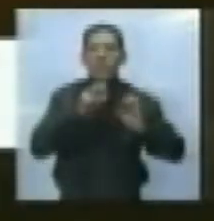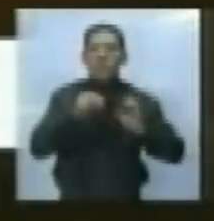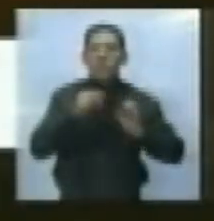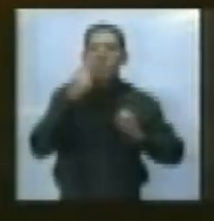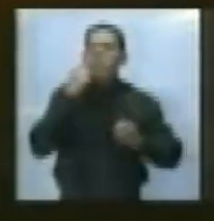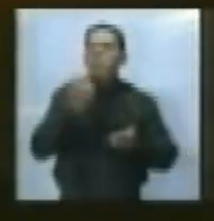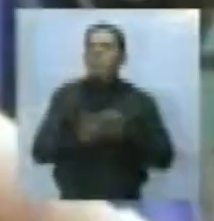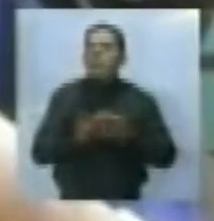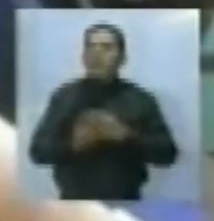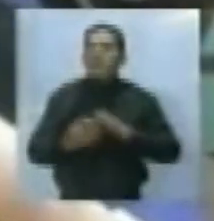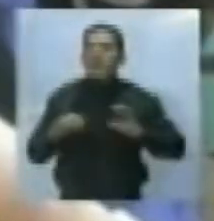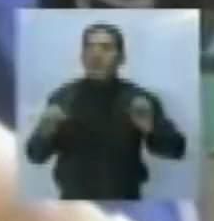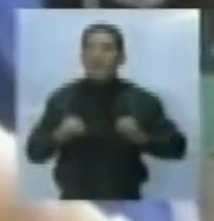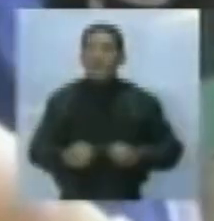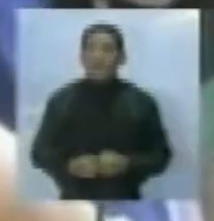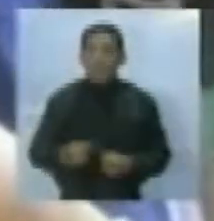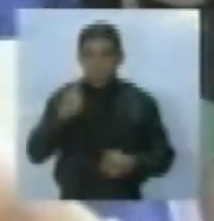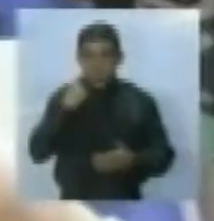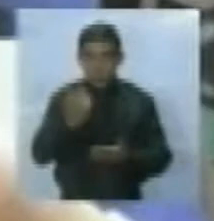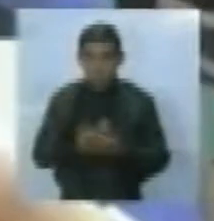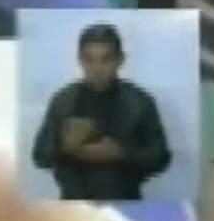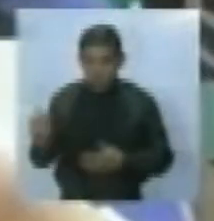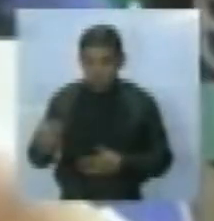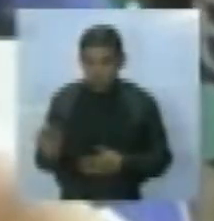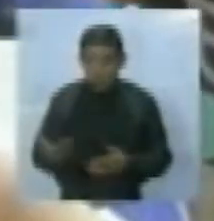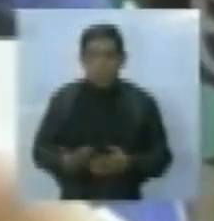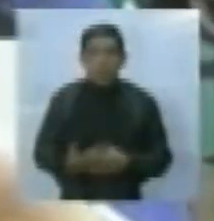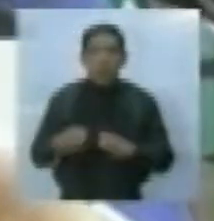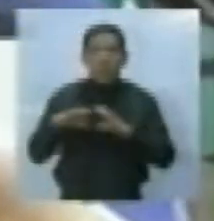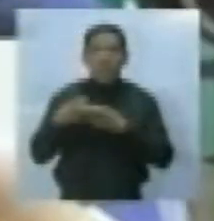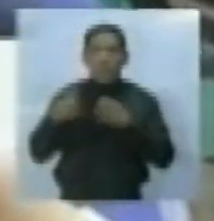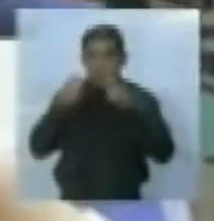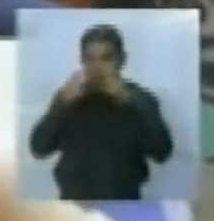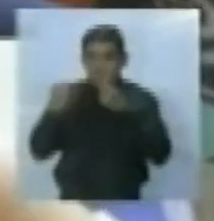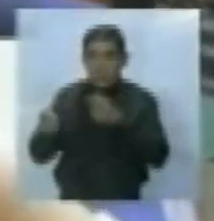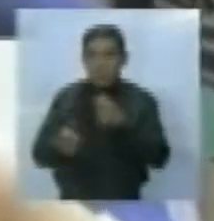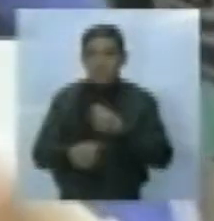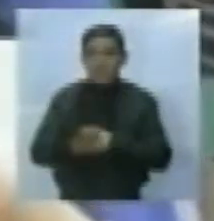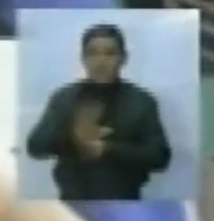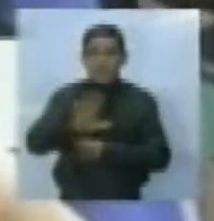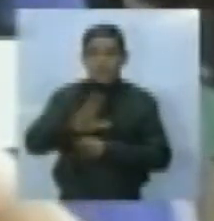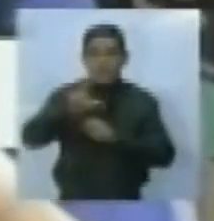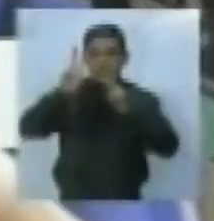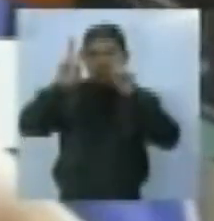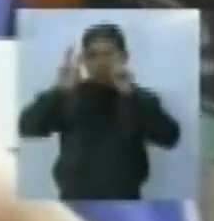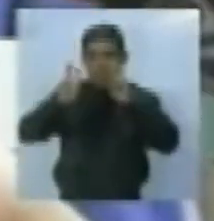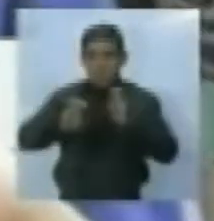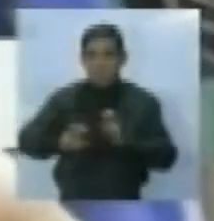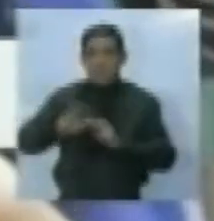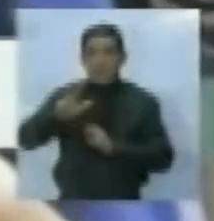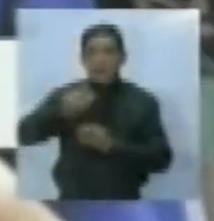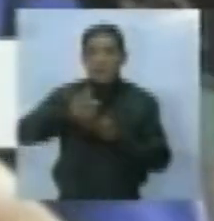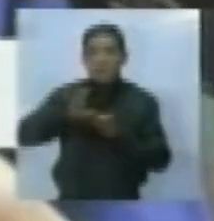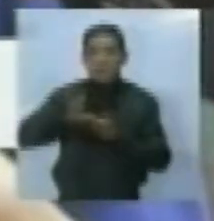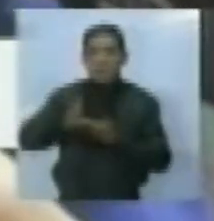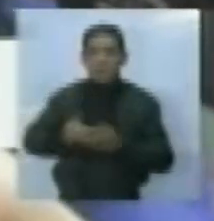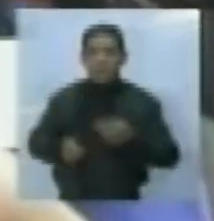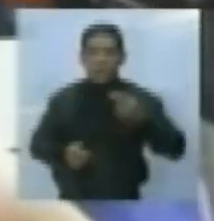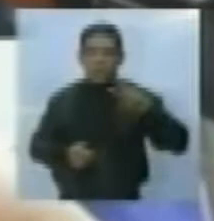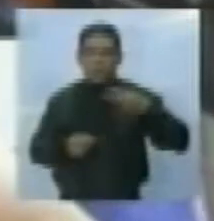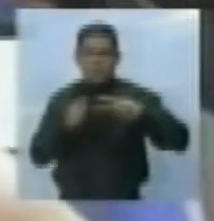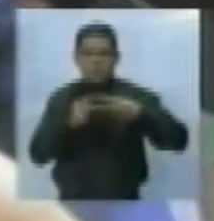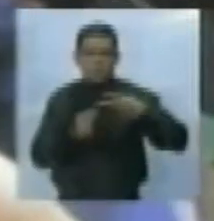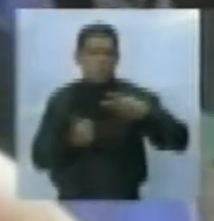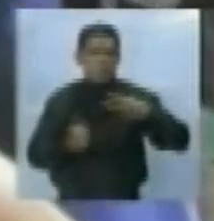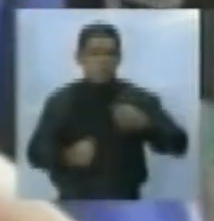pruebas suficientes. No hubieron las pruebas suficientes. La Comisión de Fiscalización, de los 5 ítems que se iniciaron, 3 los descartó, incluso temas de orden